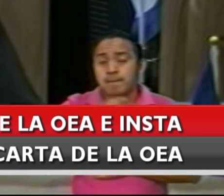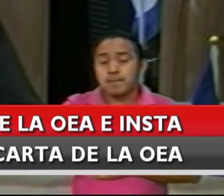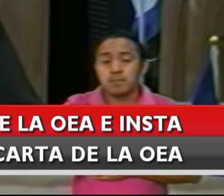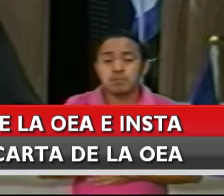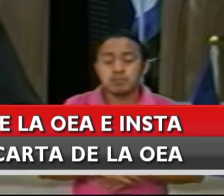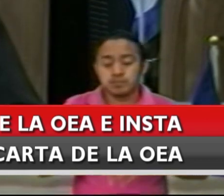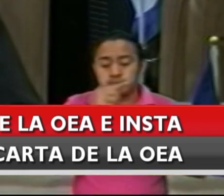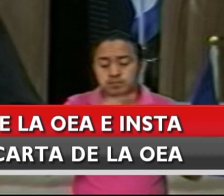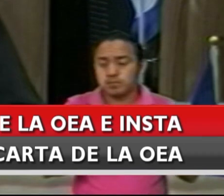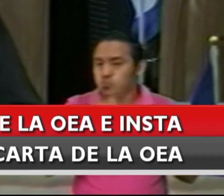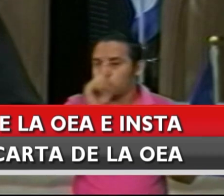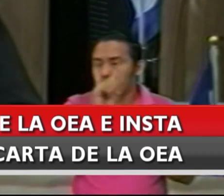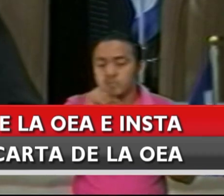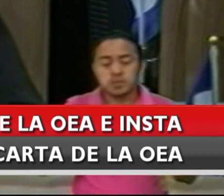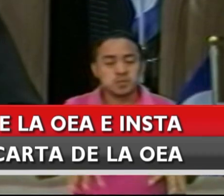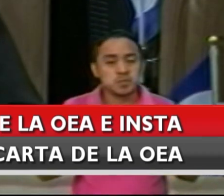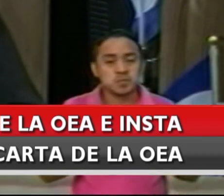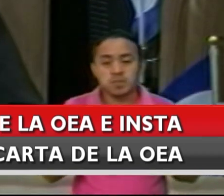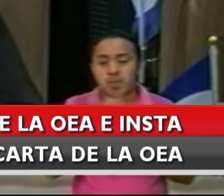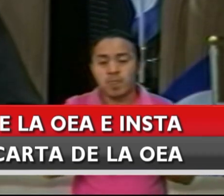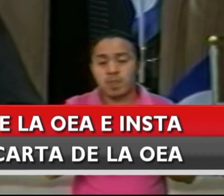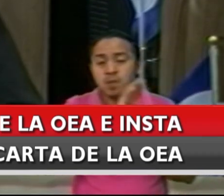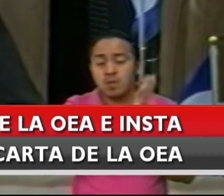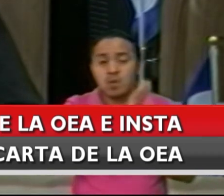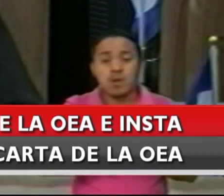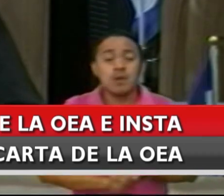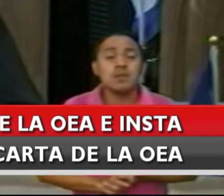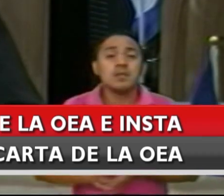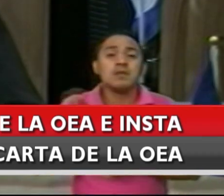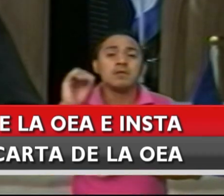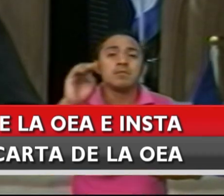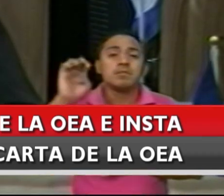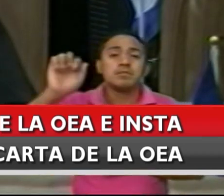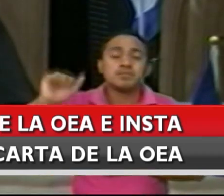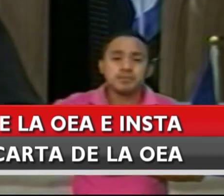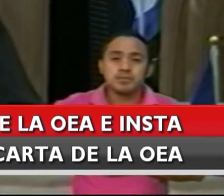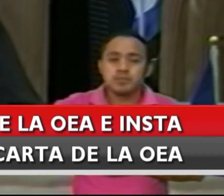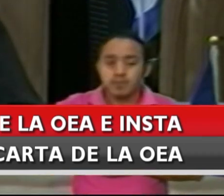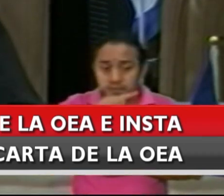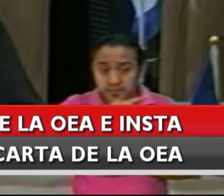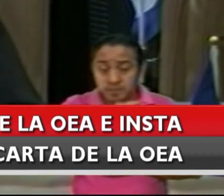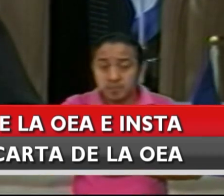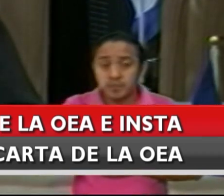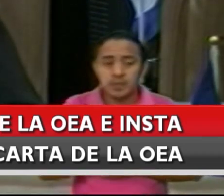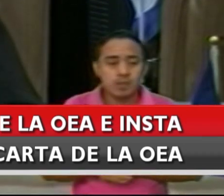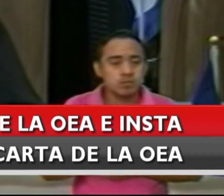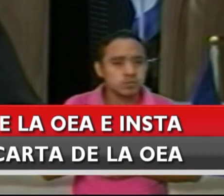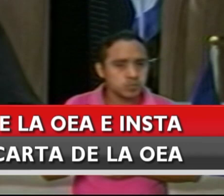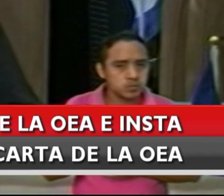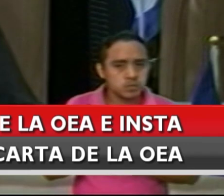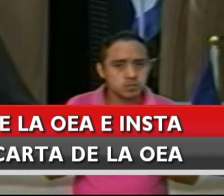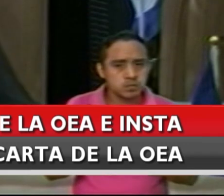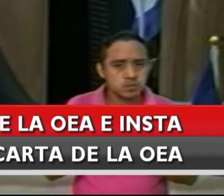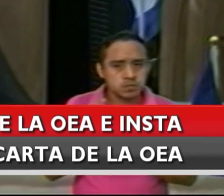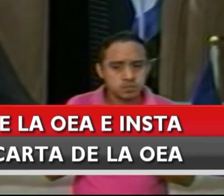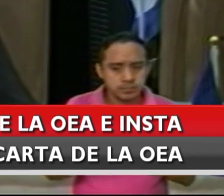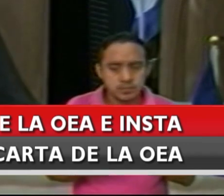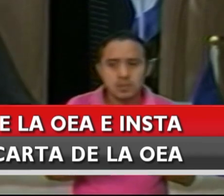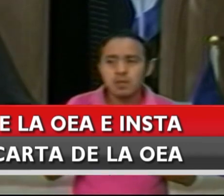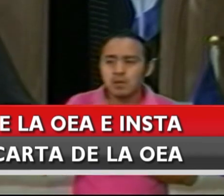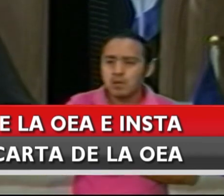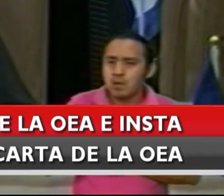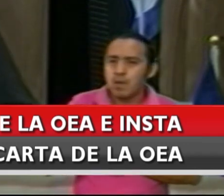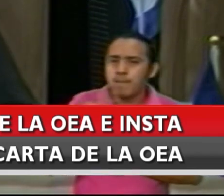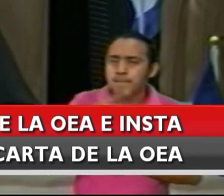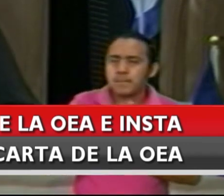palabra. La OEA se ha ganado con creces y con méritos ante el